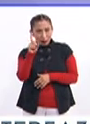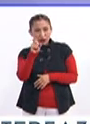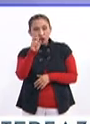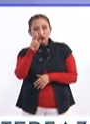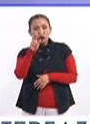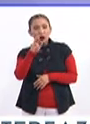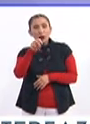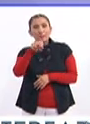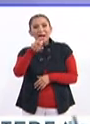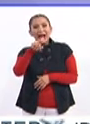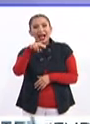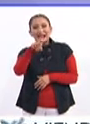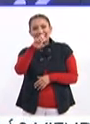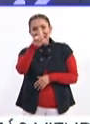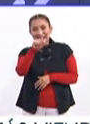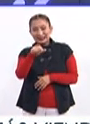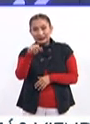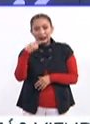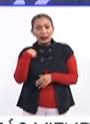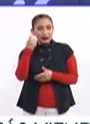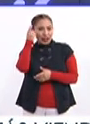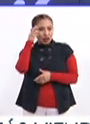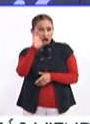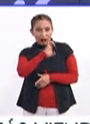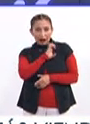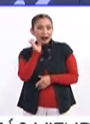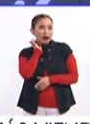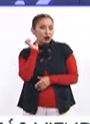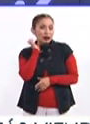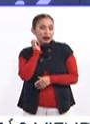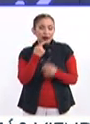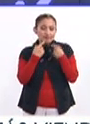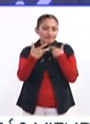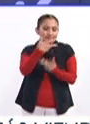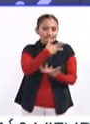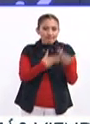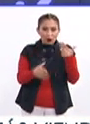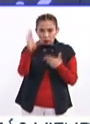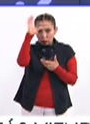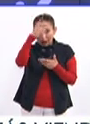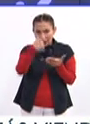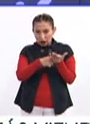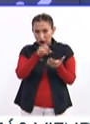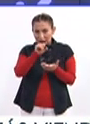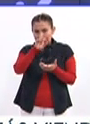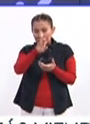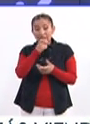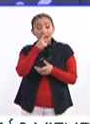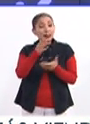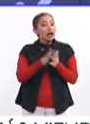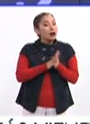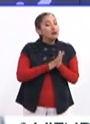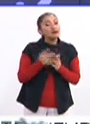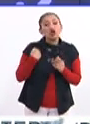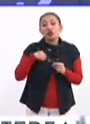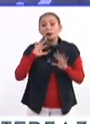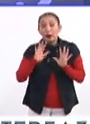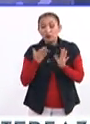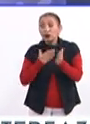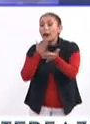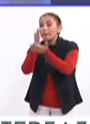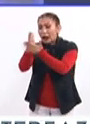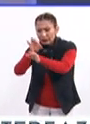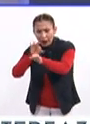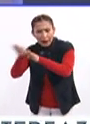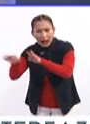doctor Márquez, al doctor Enrique Márquez, el director ejecutivo de Diplomacia Cultural de la Cancillería, cuando dice, bueno, vamos ahí a hacer intervenciones,